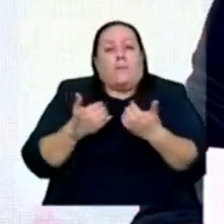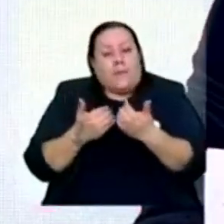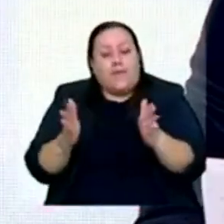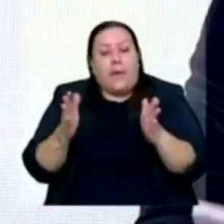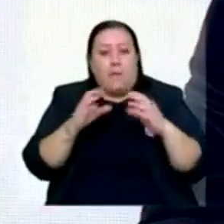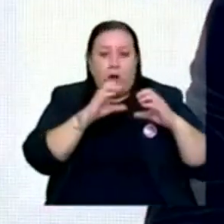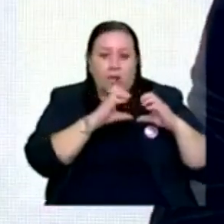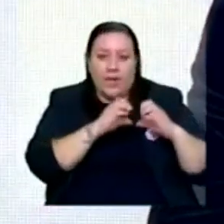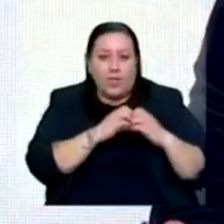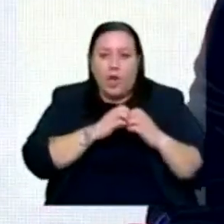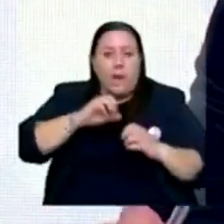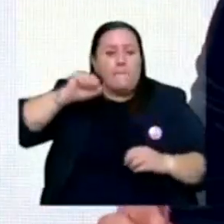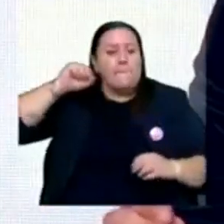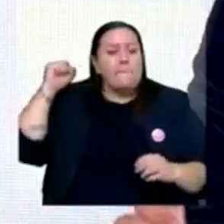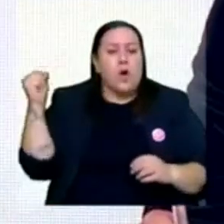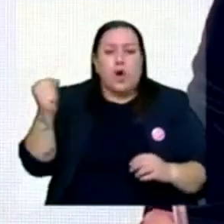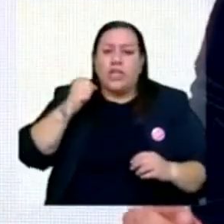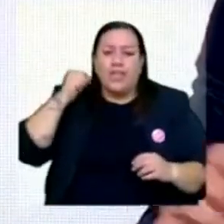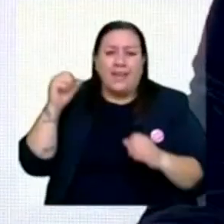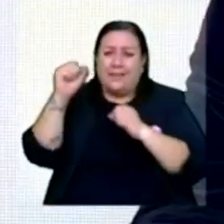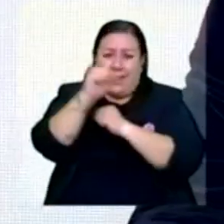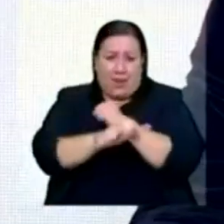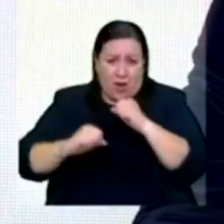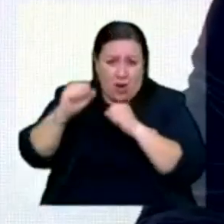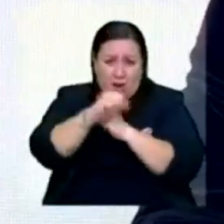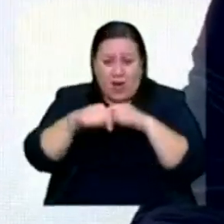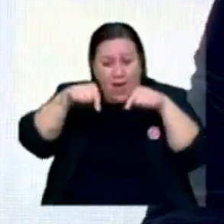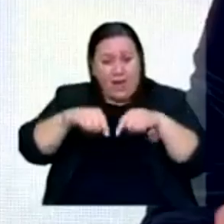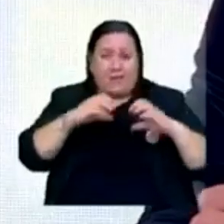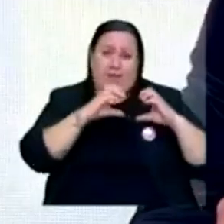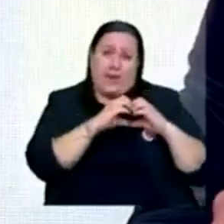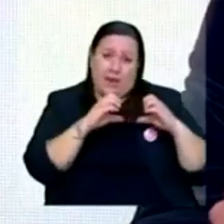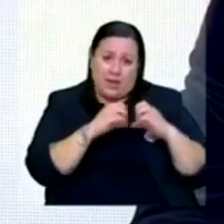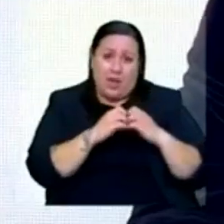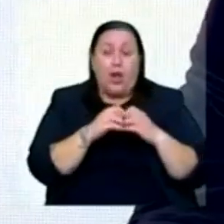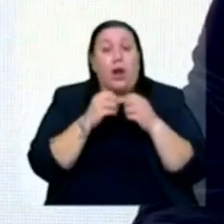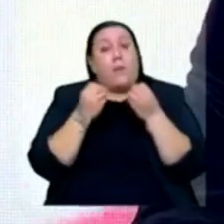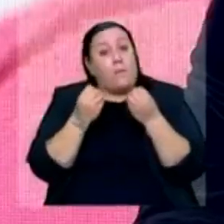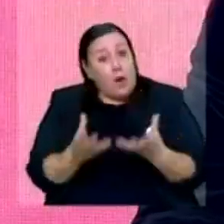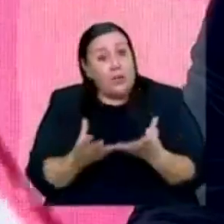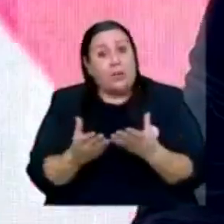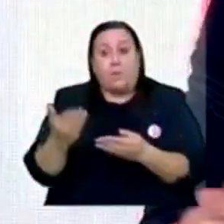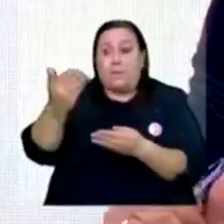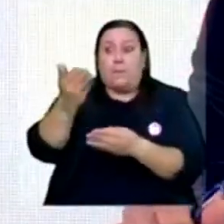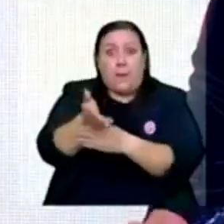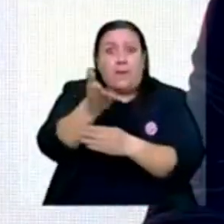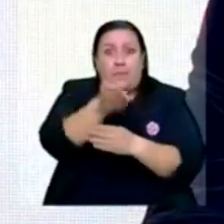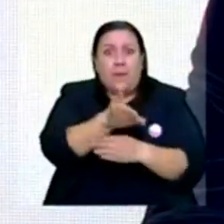lo fundamental que es la tecnología en la Teletón. Y para eso es que Teletón busca